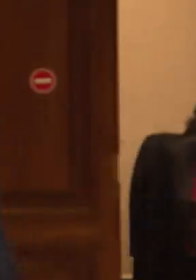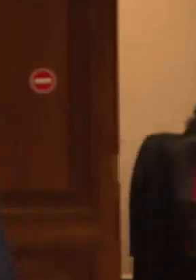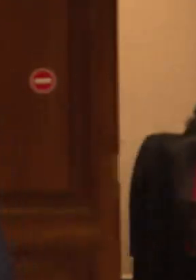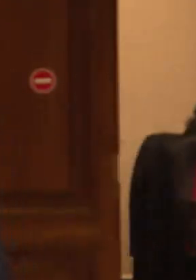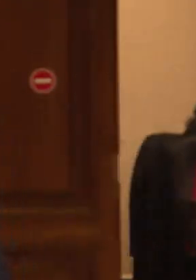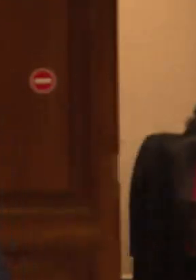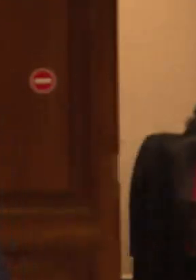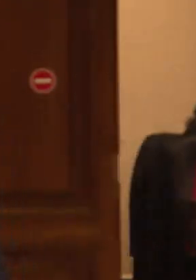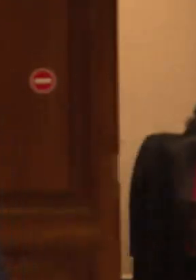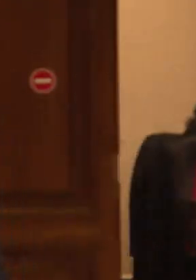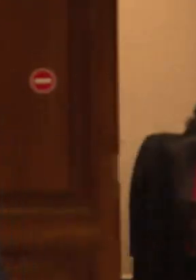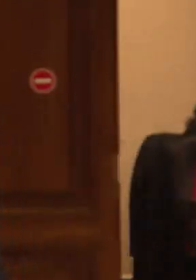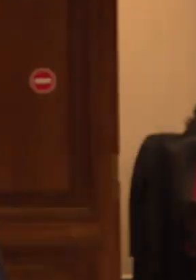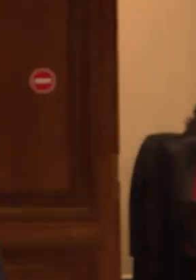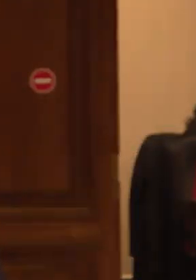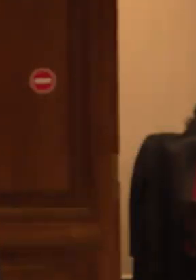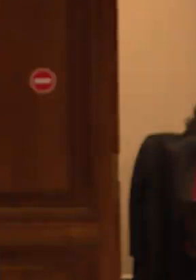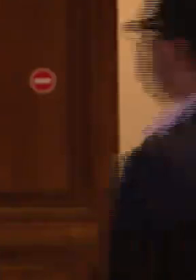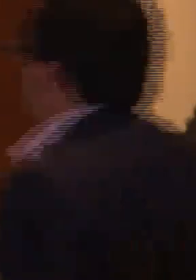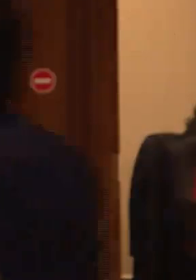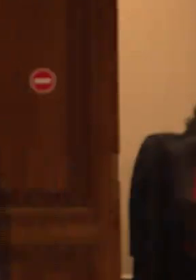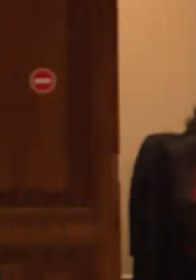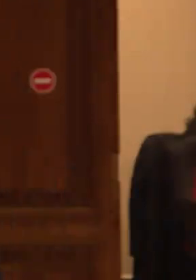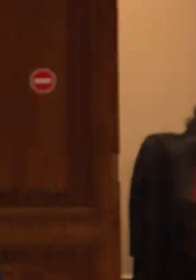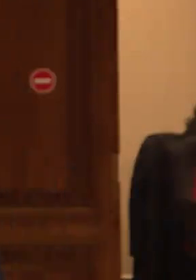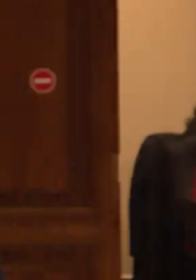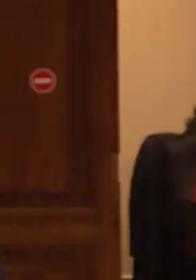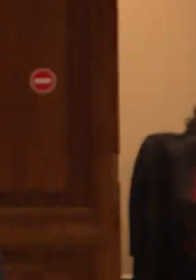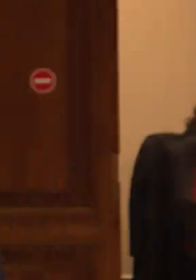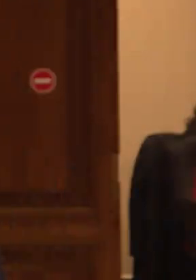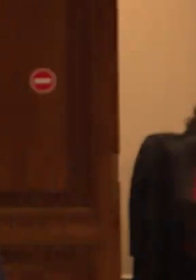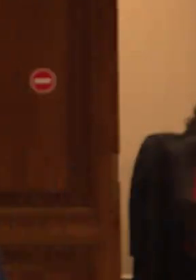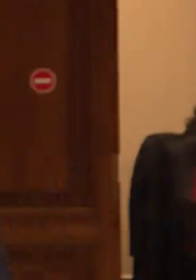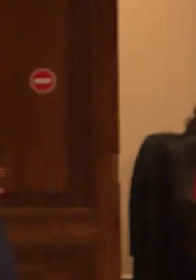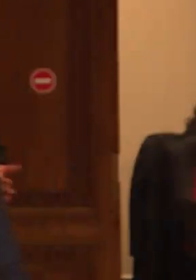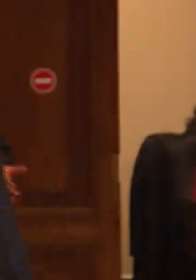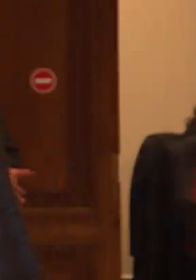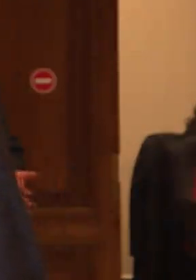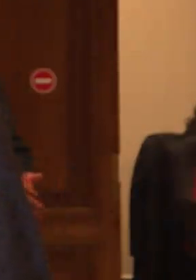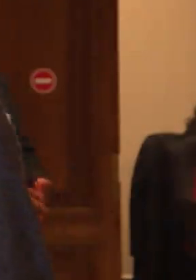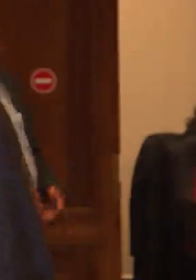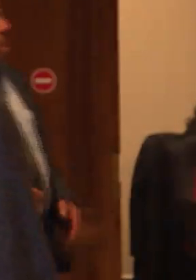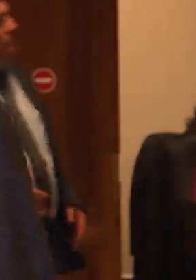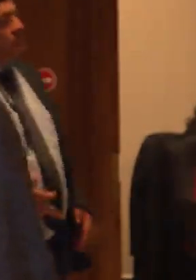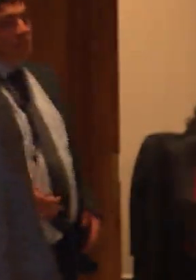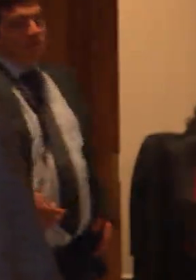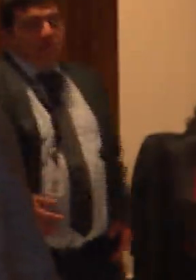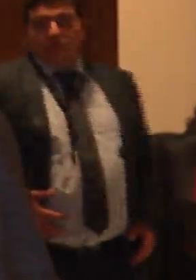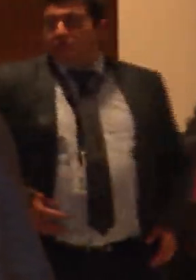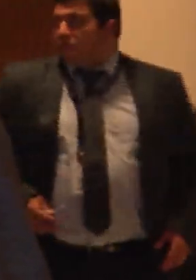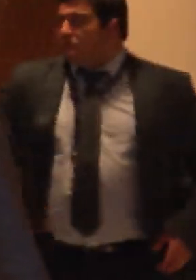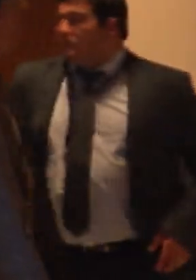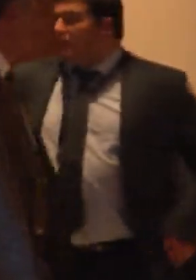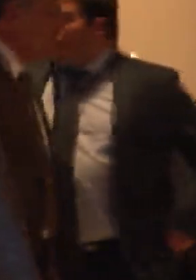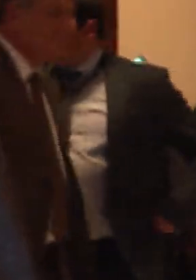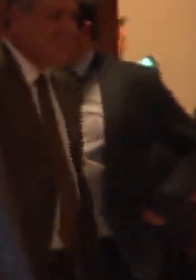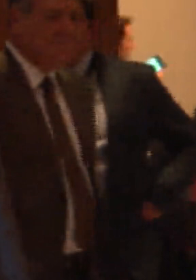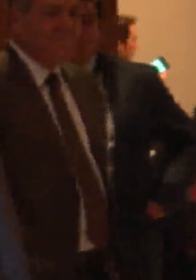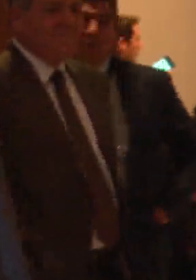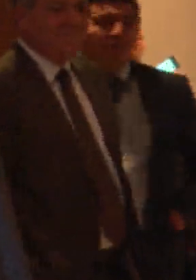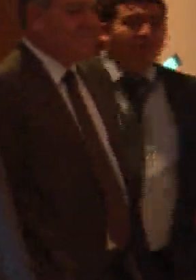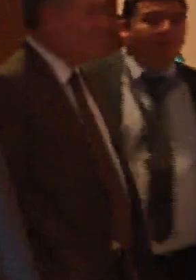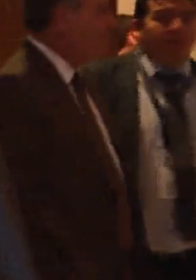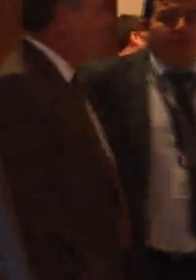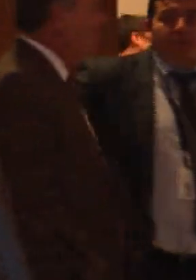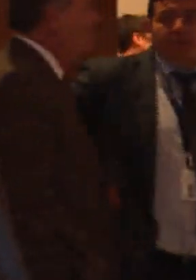la Constitución prohíbe es la irretroactividad de la ley penal. Me refiero a la ley penal